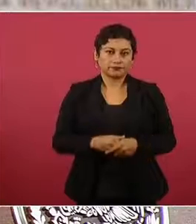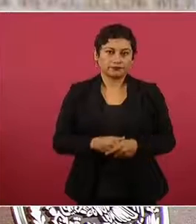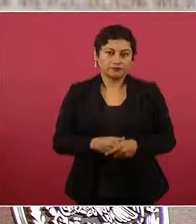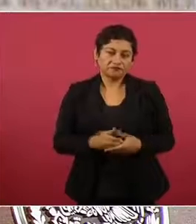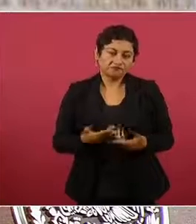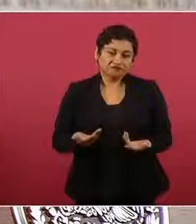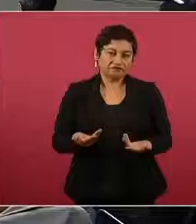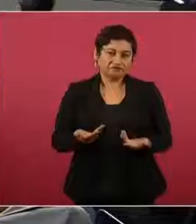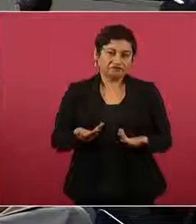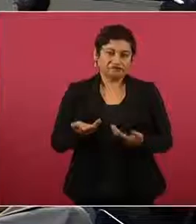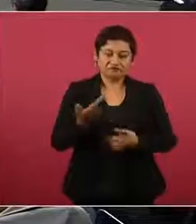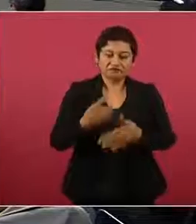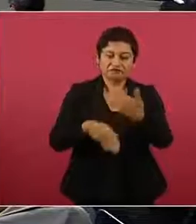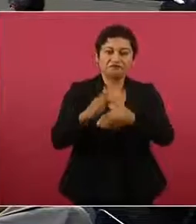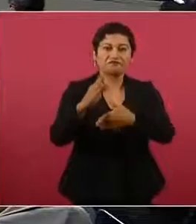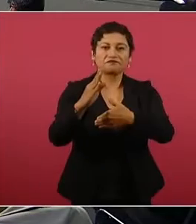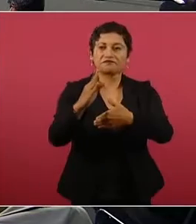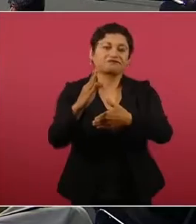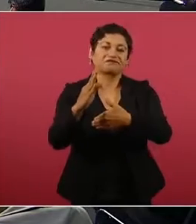Eso